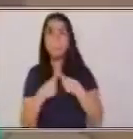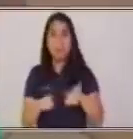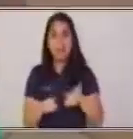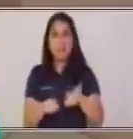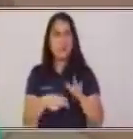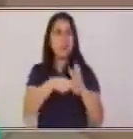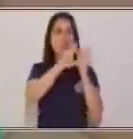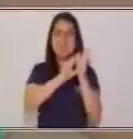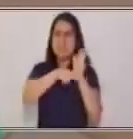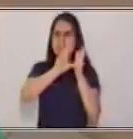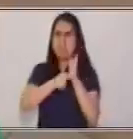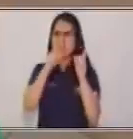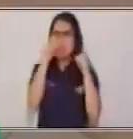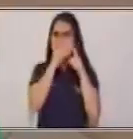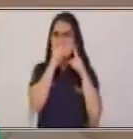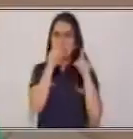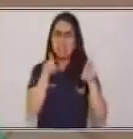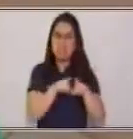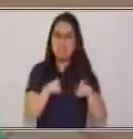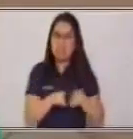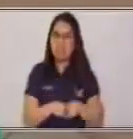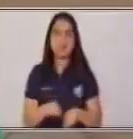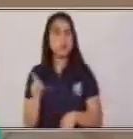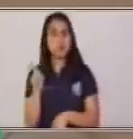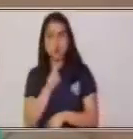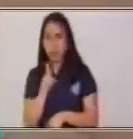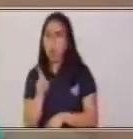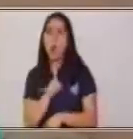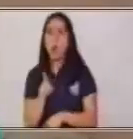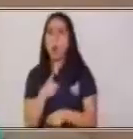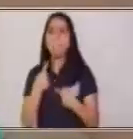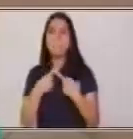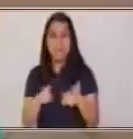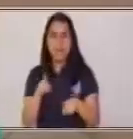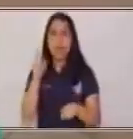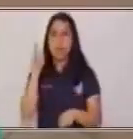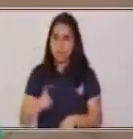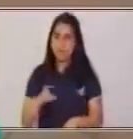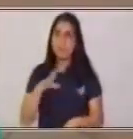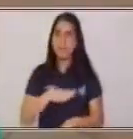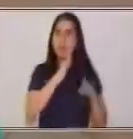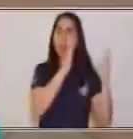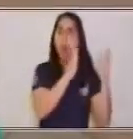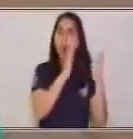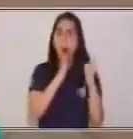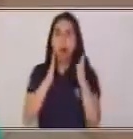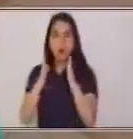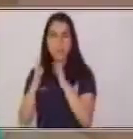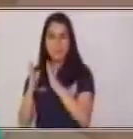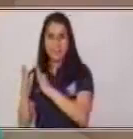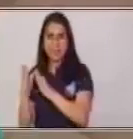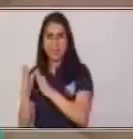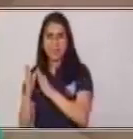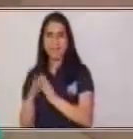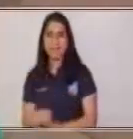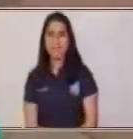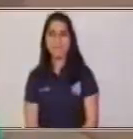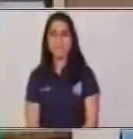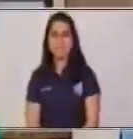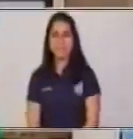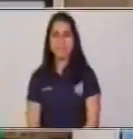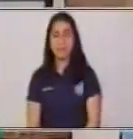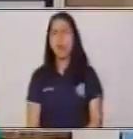introducción voy a utilizar un párrafo de cita, voy a mencionar a un autor, pero voy a seguir en